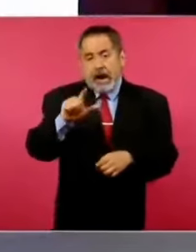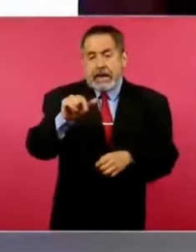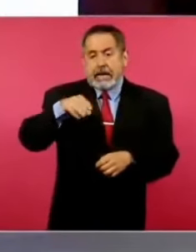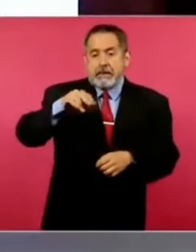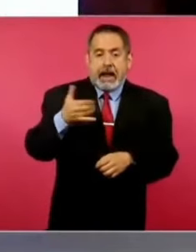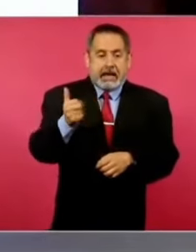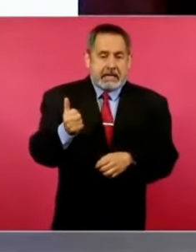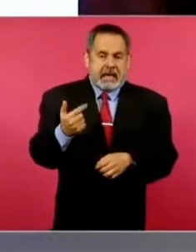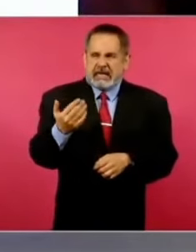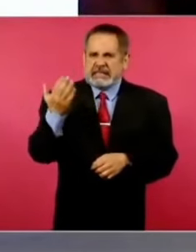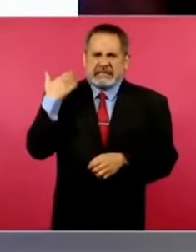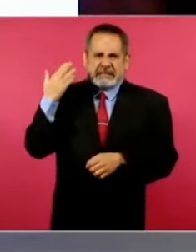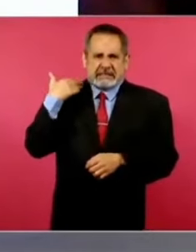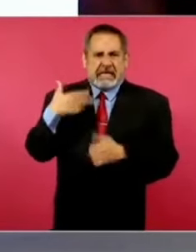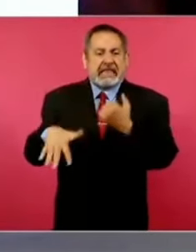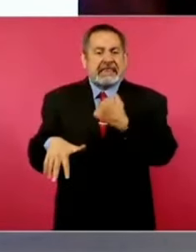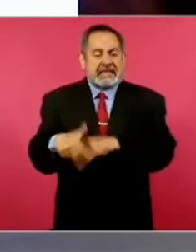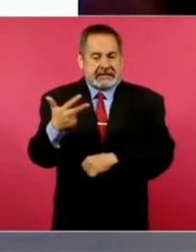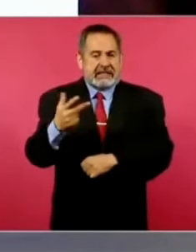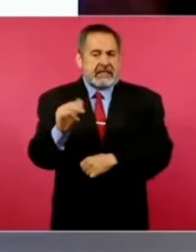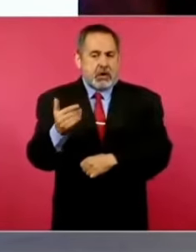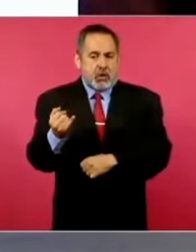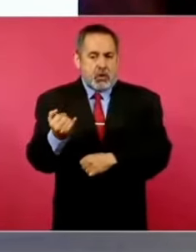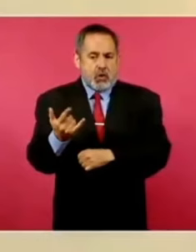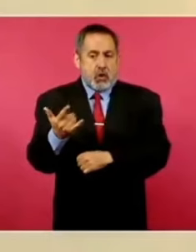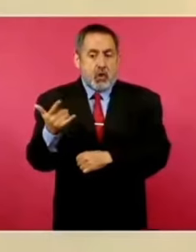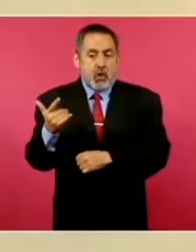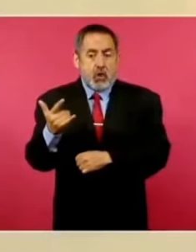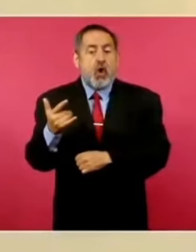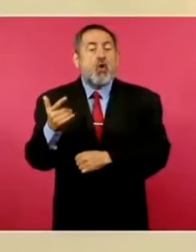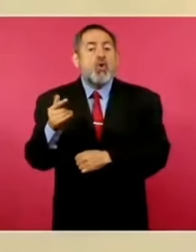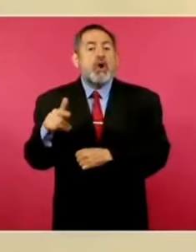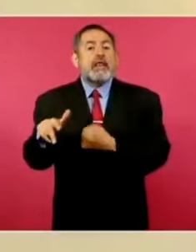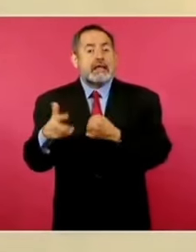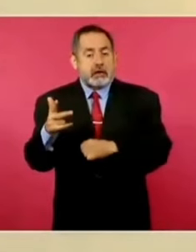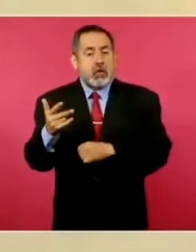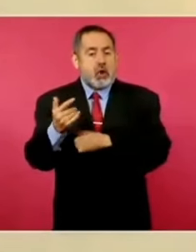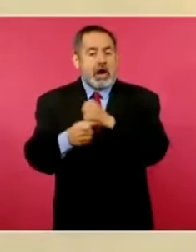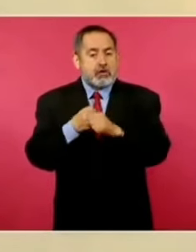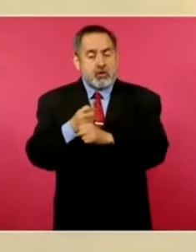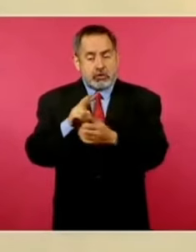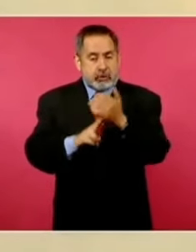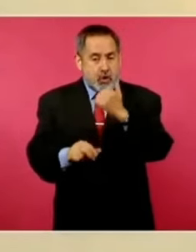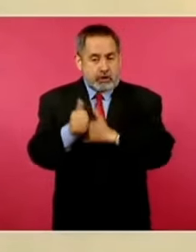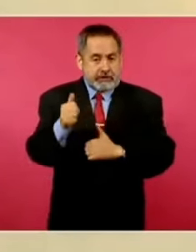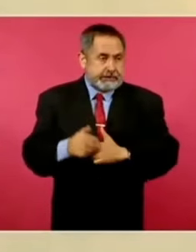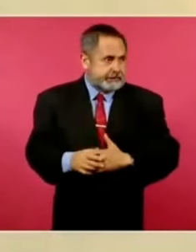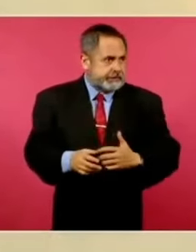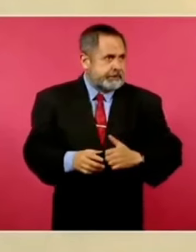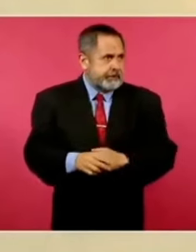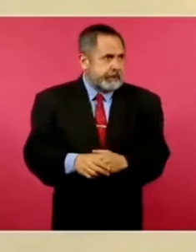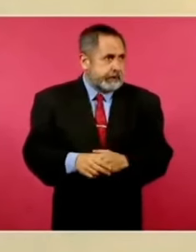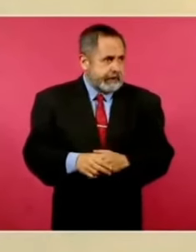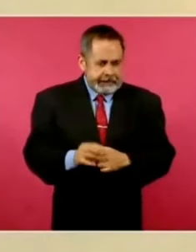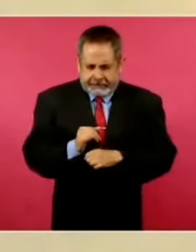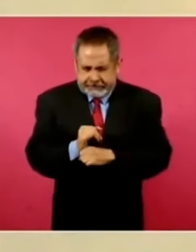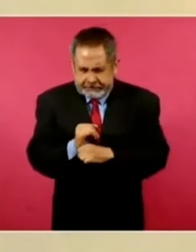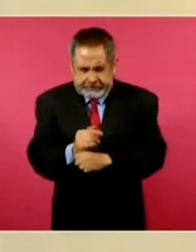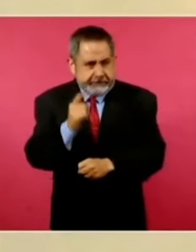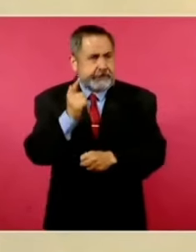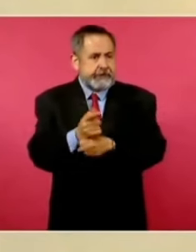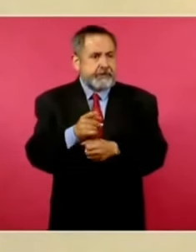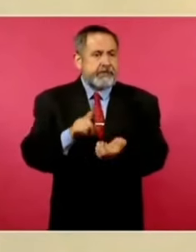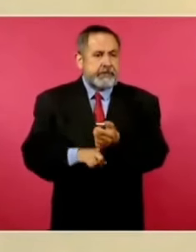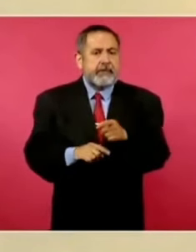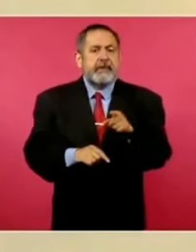13 bueno el 13 de julio del 2011 de acuerdo con las investigaciones las víctimas y el hoy